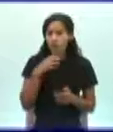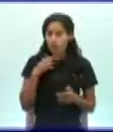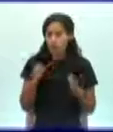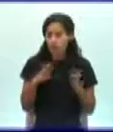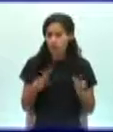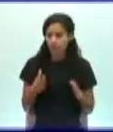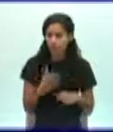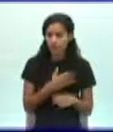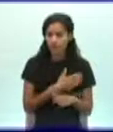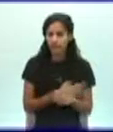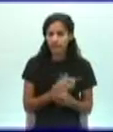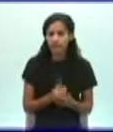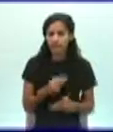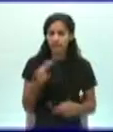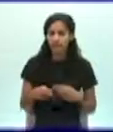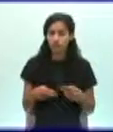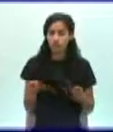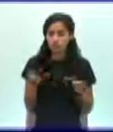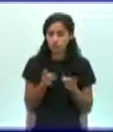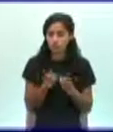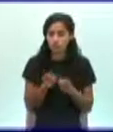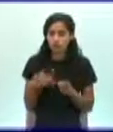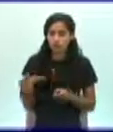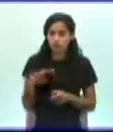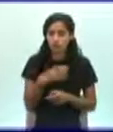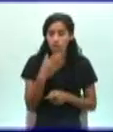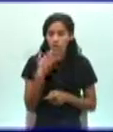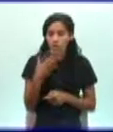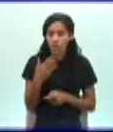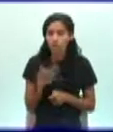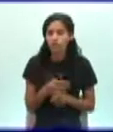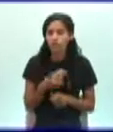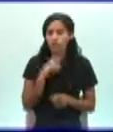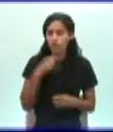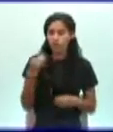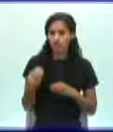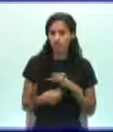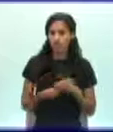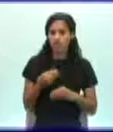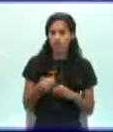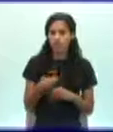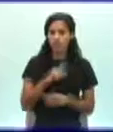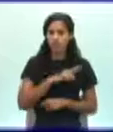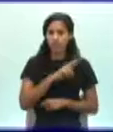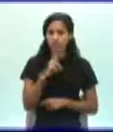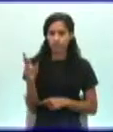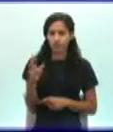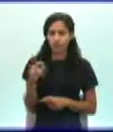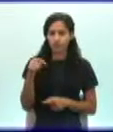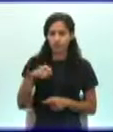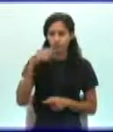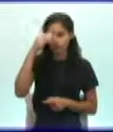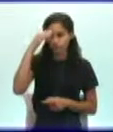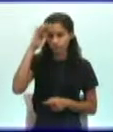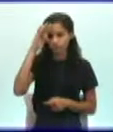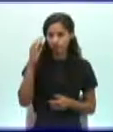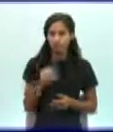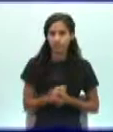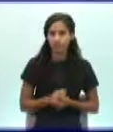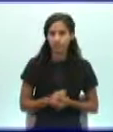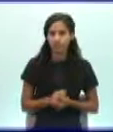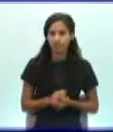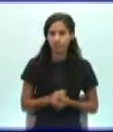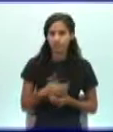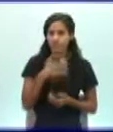antecedió, resumiendo en él todo lo mejor del proceso revolucionario antiimperialista cubano.